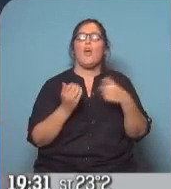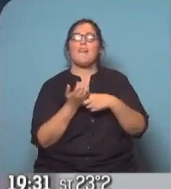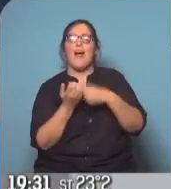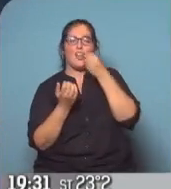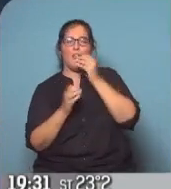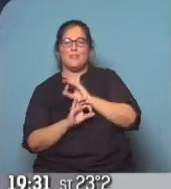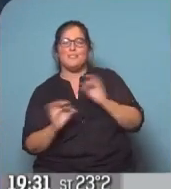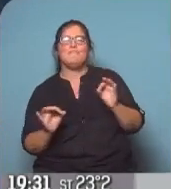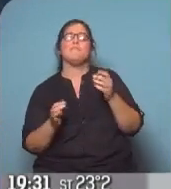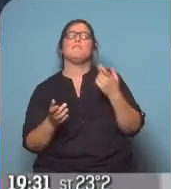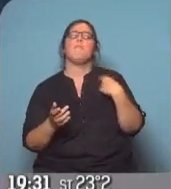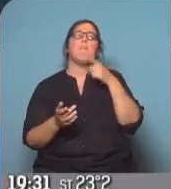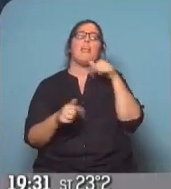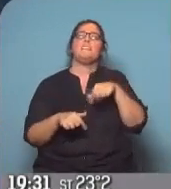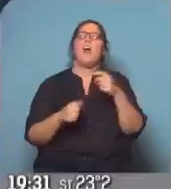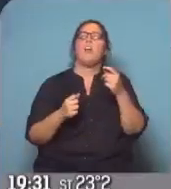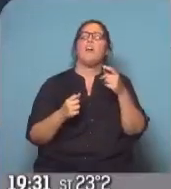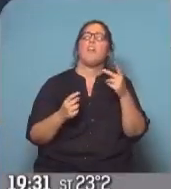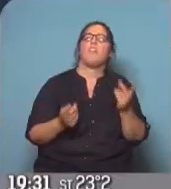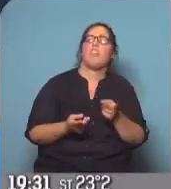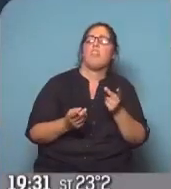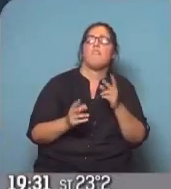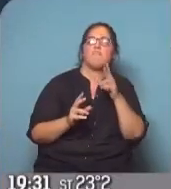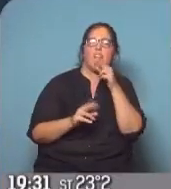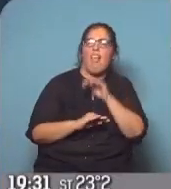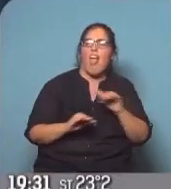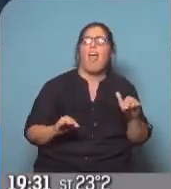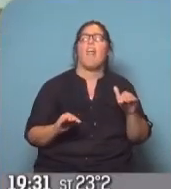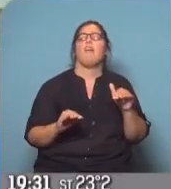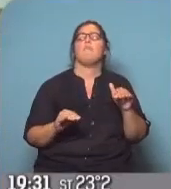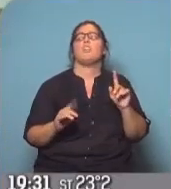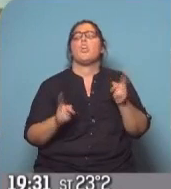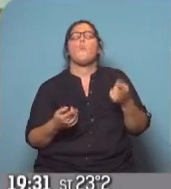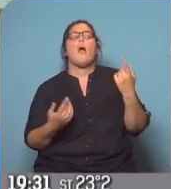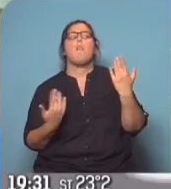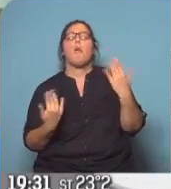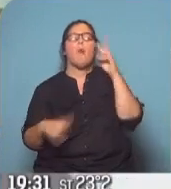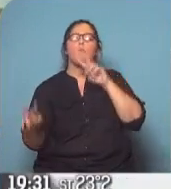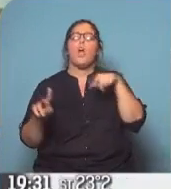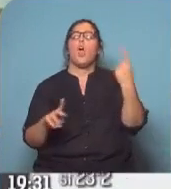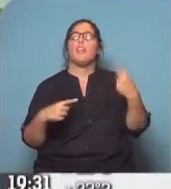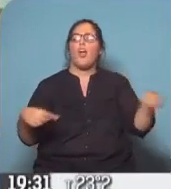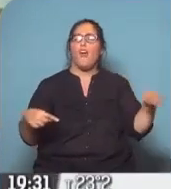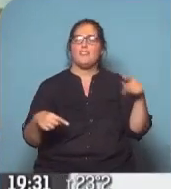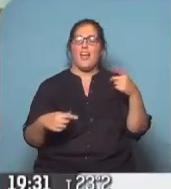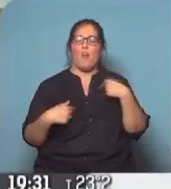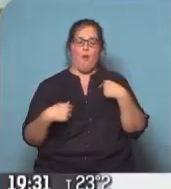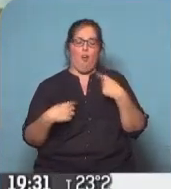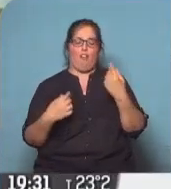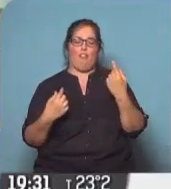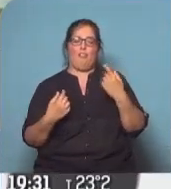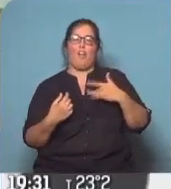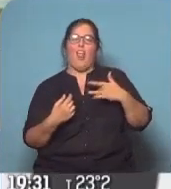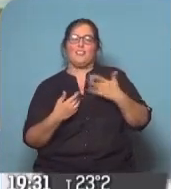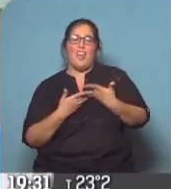hoy pareciera que no tuviera tanta fuerza sin embargo de que me puedo privar para poner mi corazón más